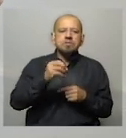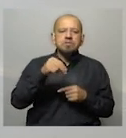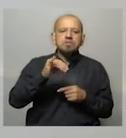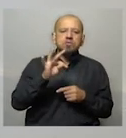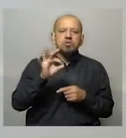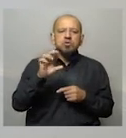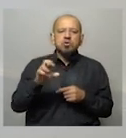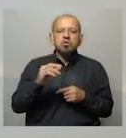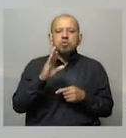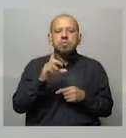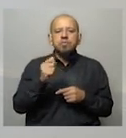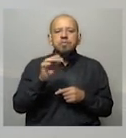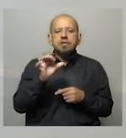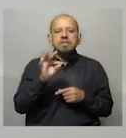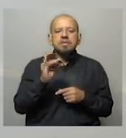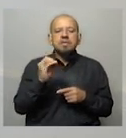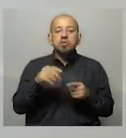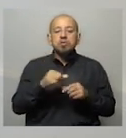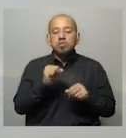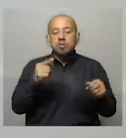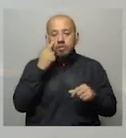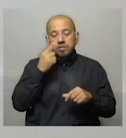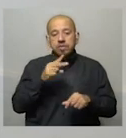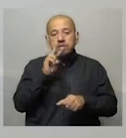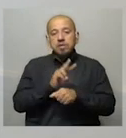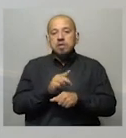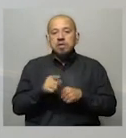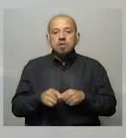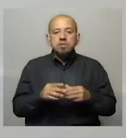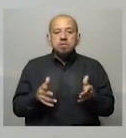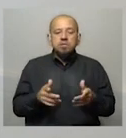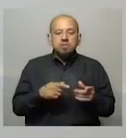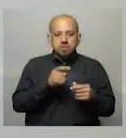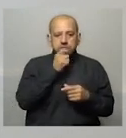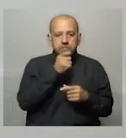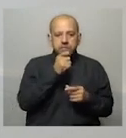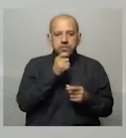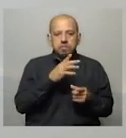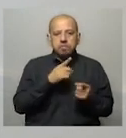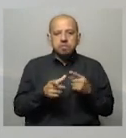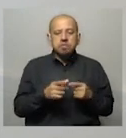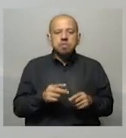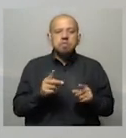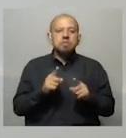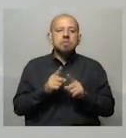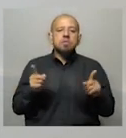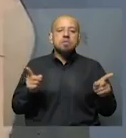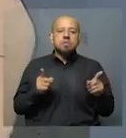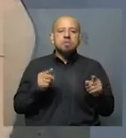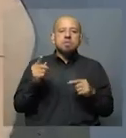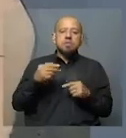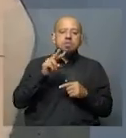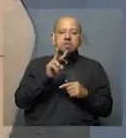Elmonitorplástico.com es el lugar donde se puede visitar no solo lo que tiene que ver con las entrevistas, también hay líneas de tiempo sobre la Bienal de